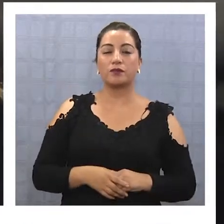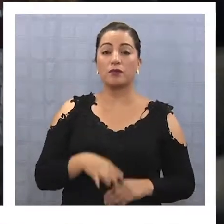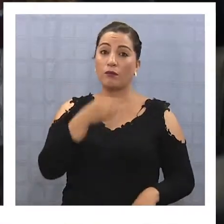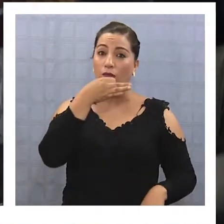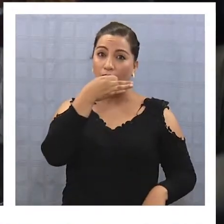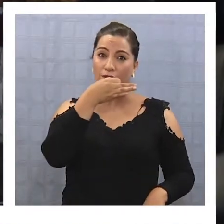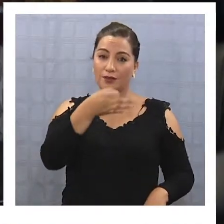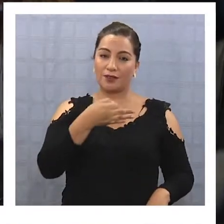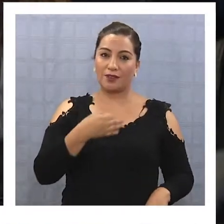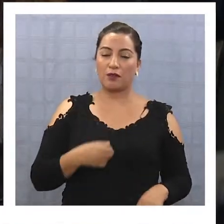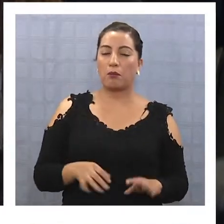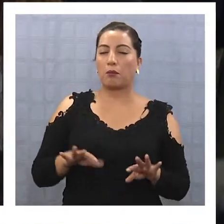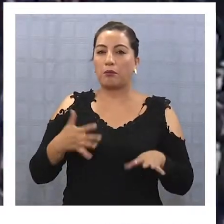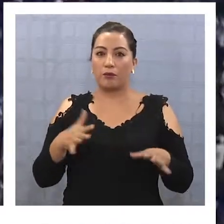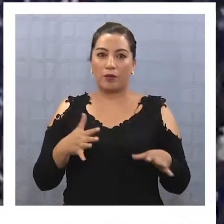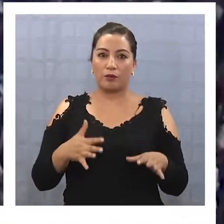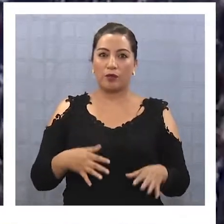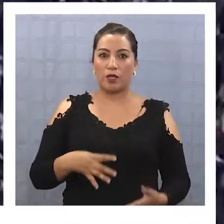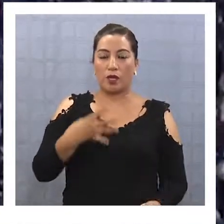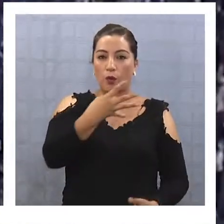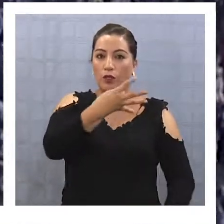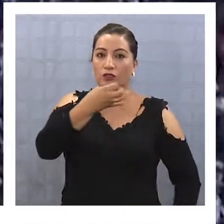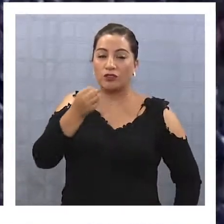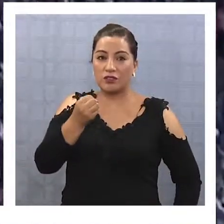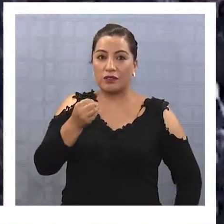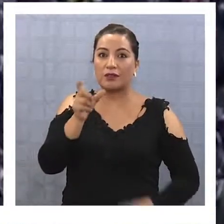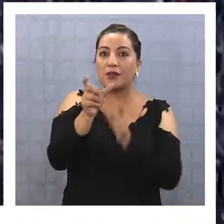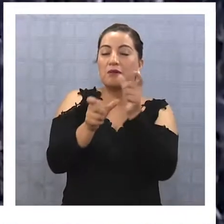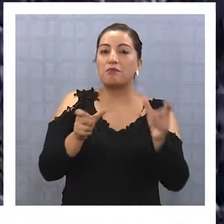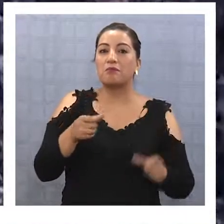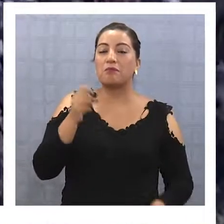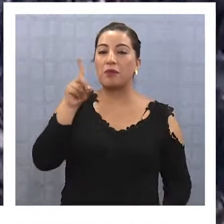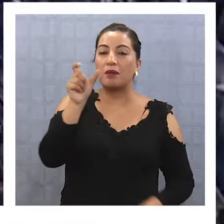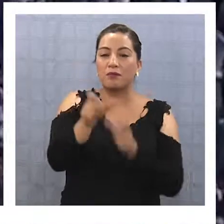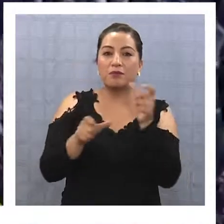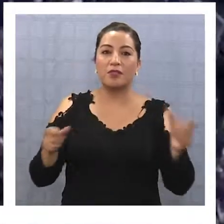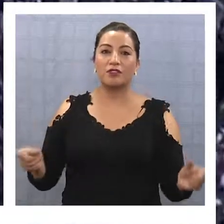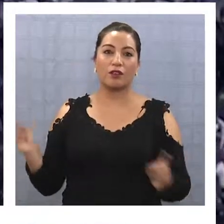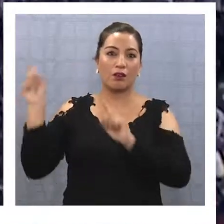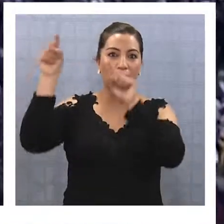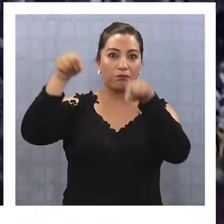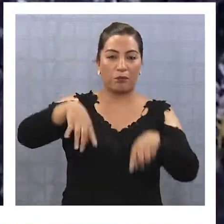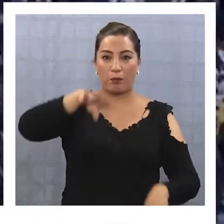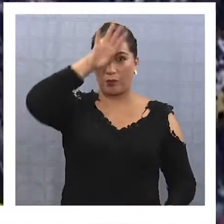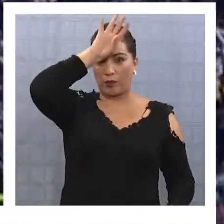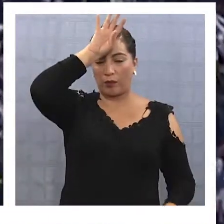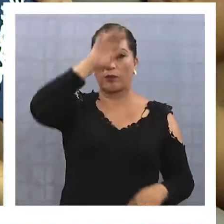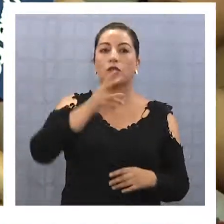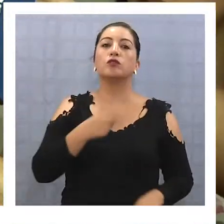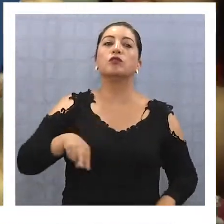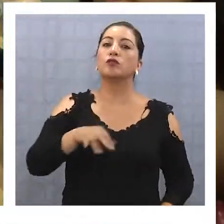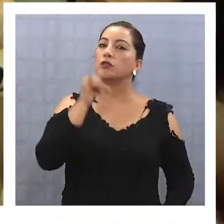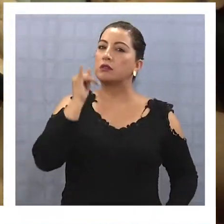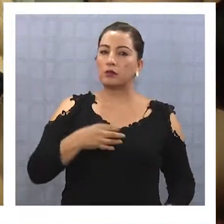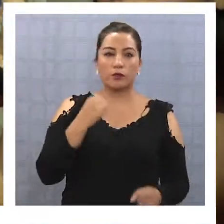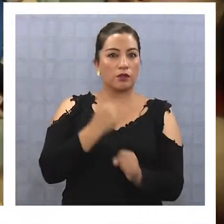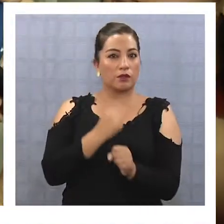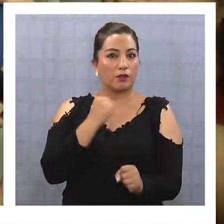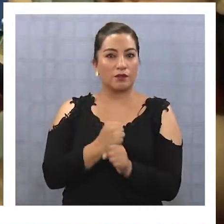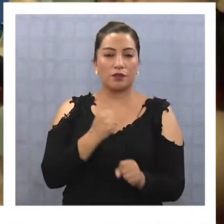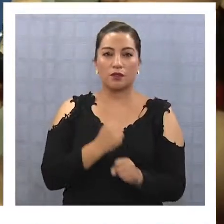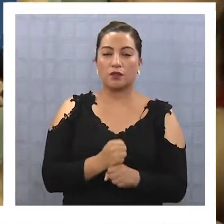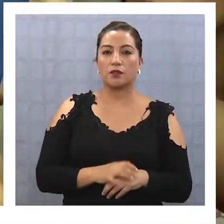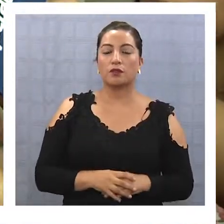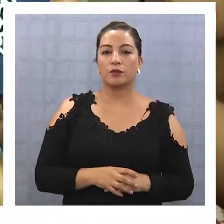manifestó que se estima una proyección de 400 visitantes por la llegada del Papa Francisco. Nosotros siempre hemos trabajado con